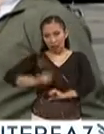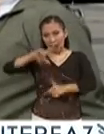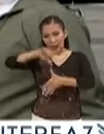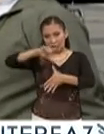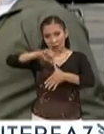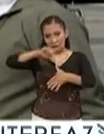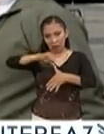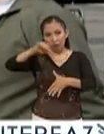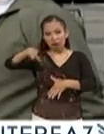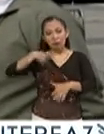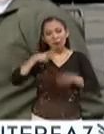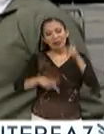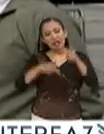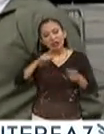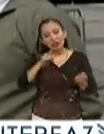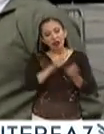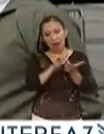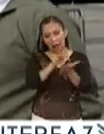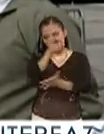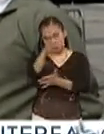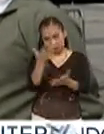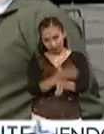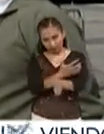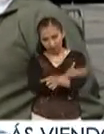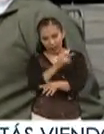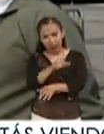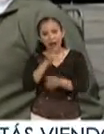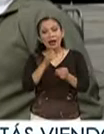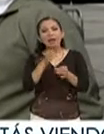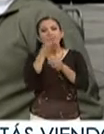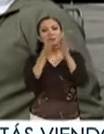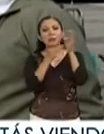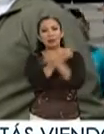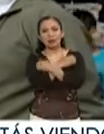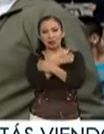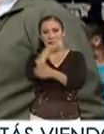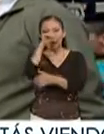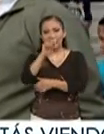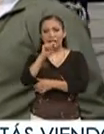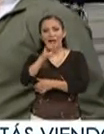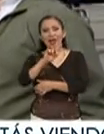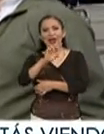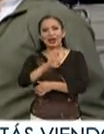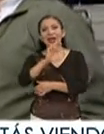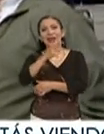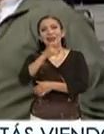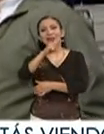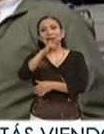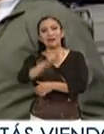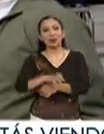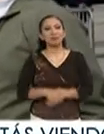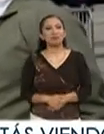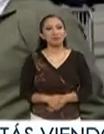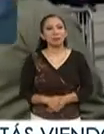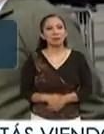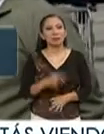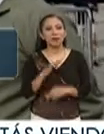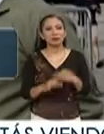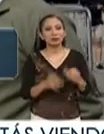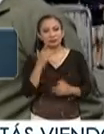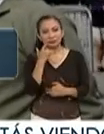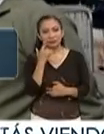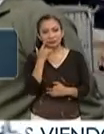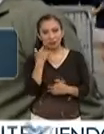con quien estaremos platicando. Gracias por estar con nosotros en la Agencia Informativa de Educación de Televisión Educativa. É uma honra para todos